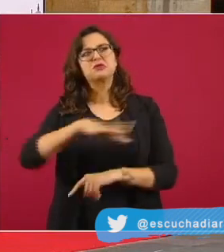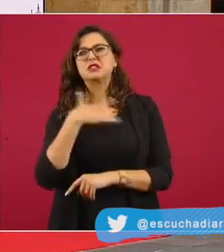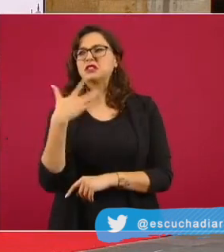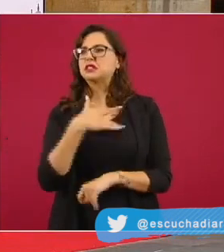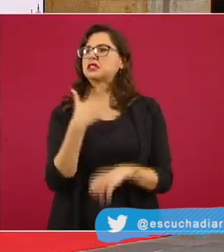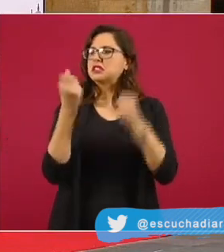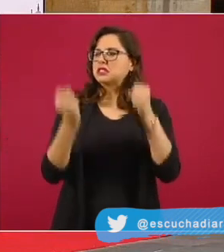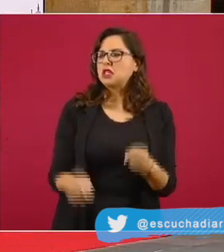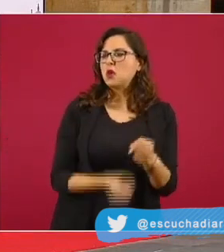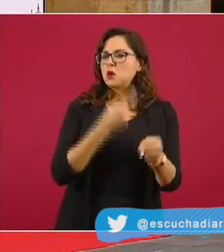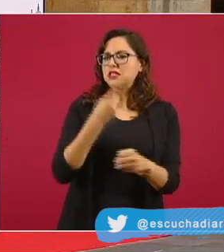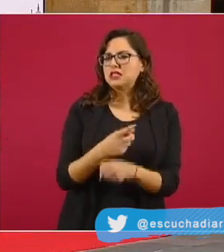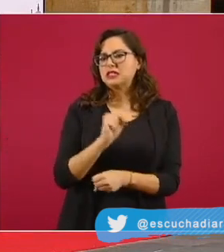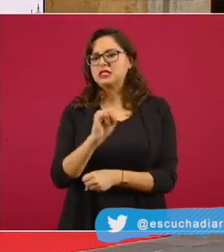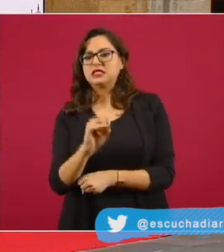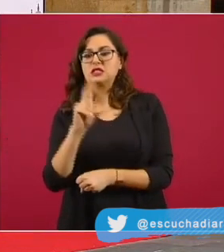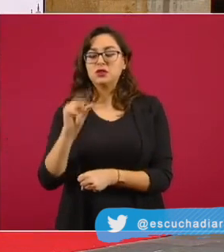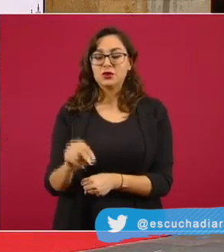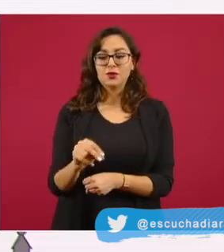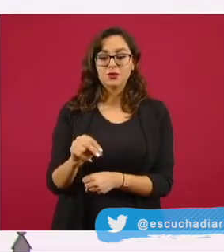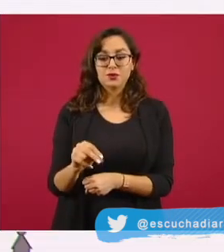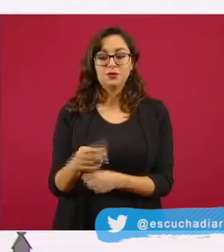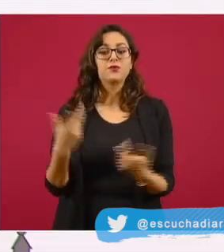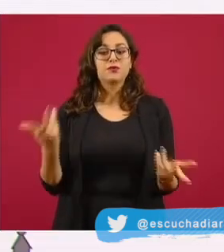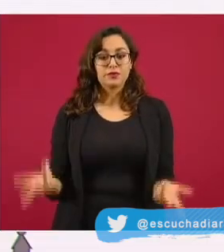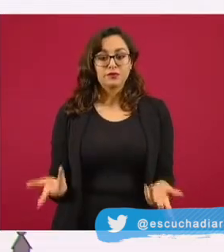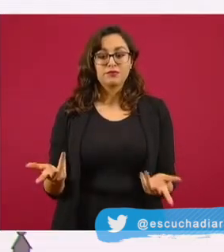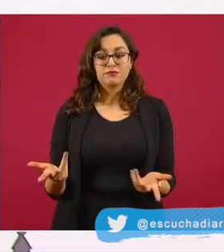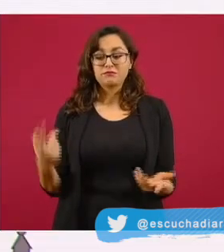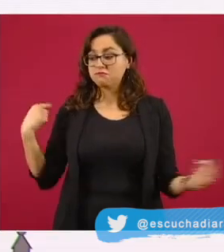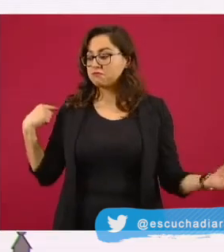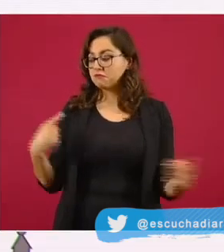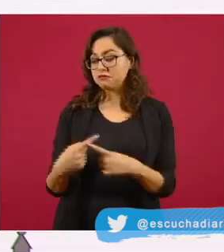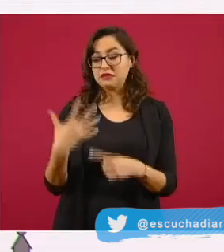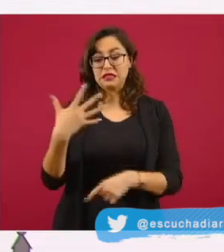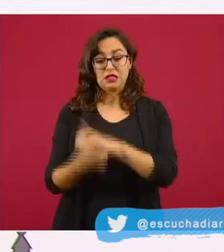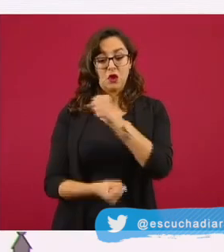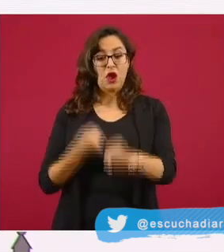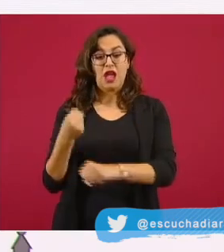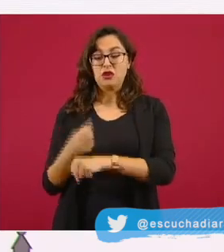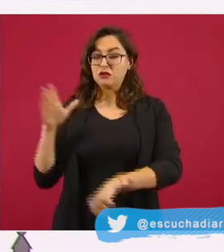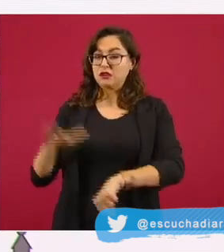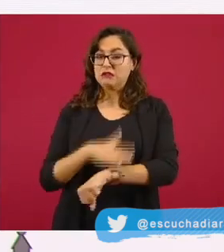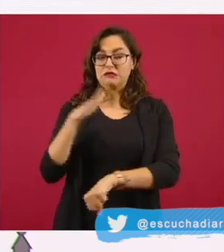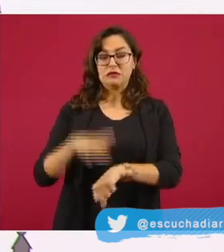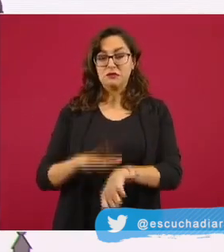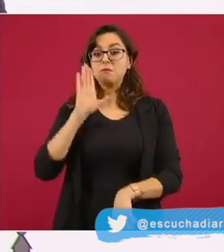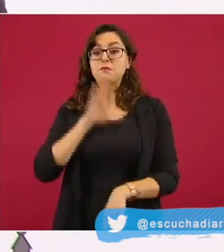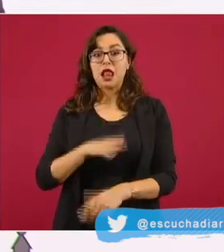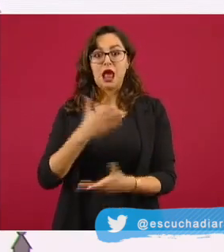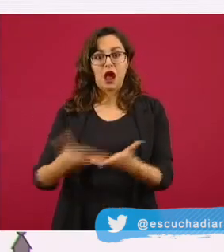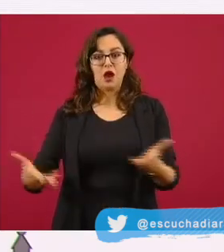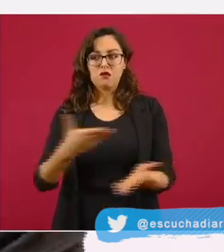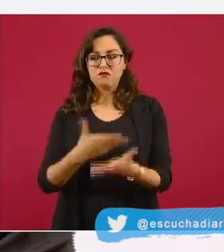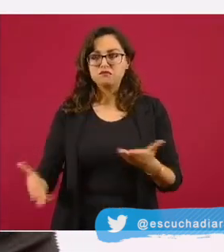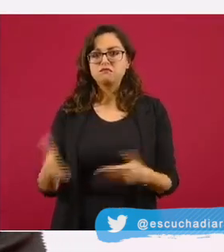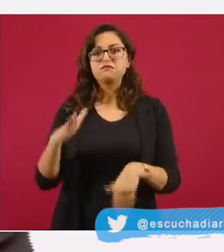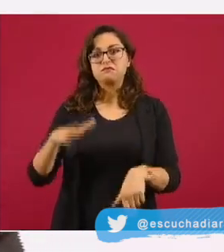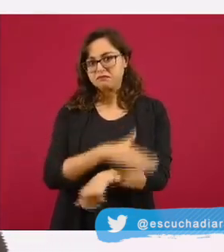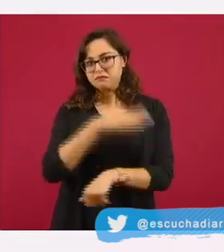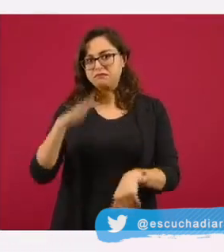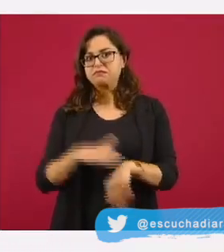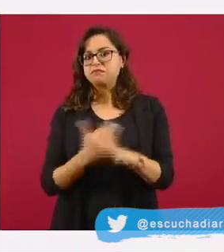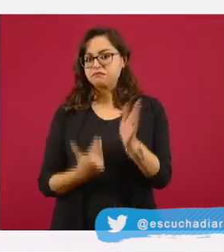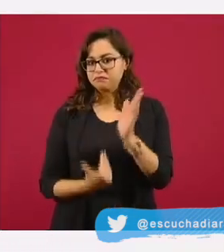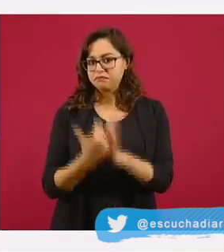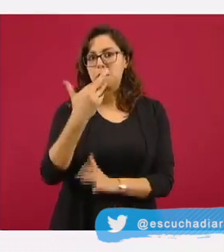se reportó la cifra más baja en 5 años. Aclaro que todo lo realizado en esta materia